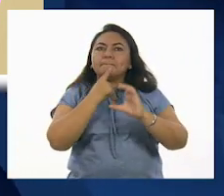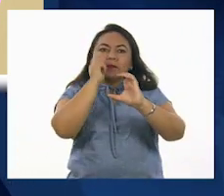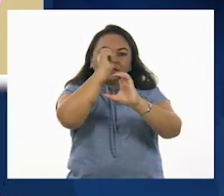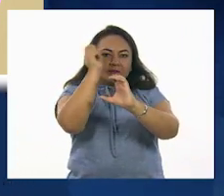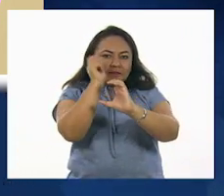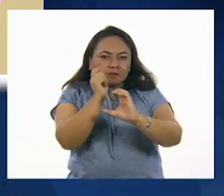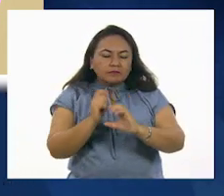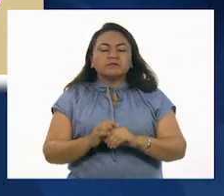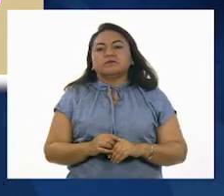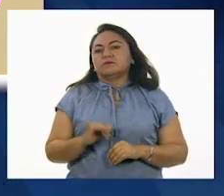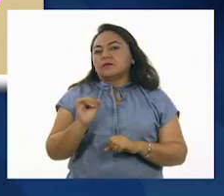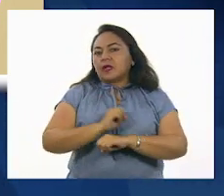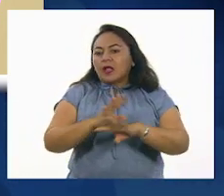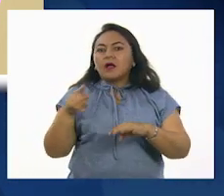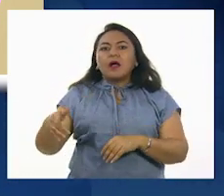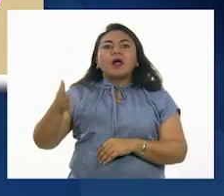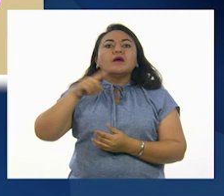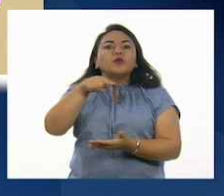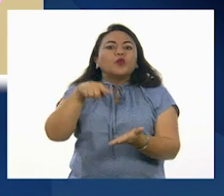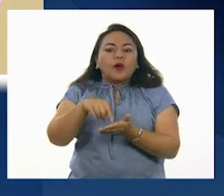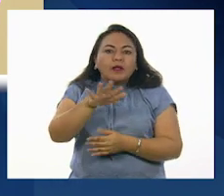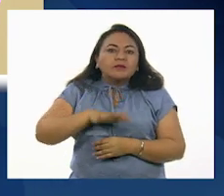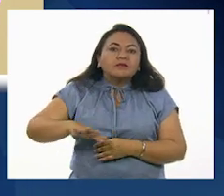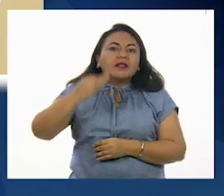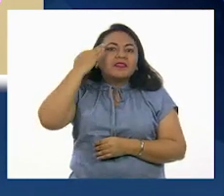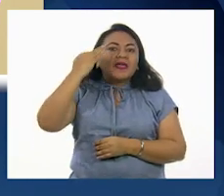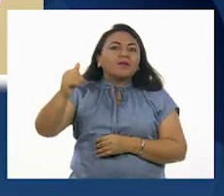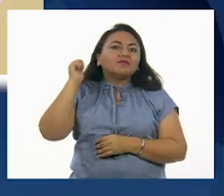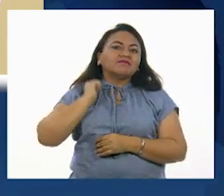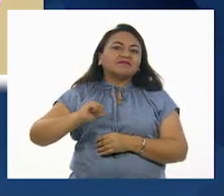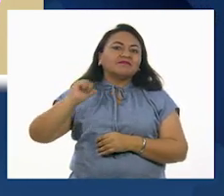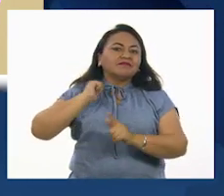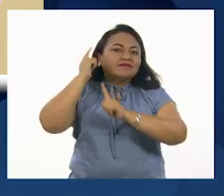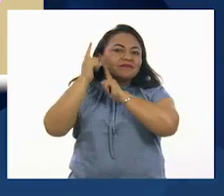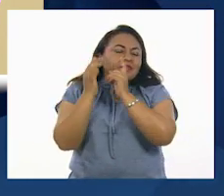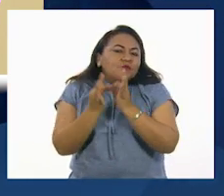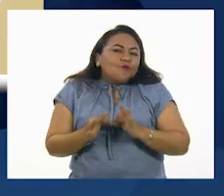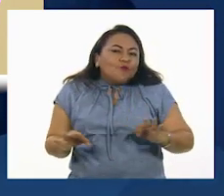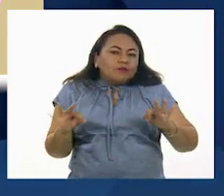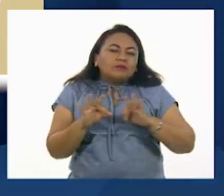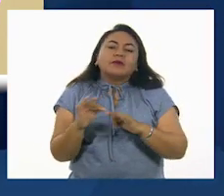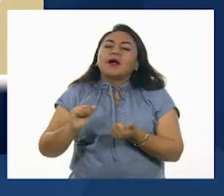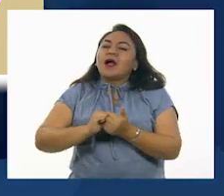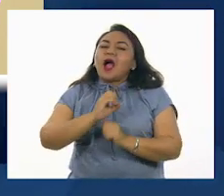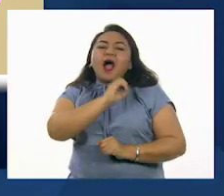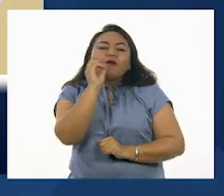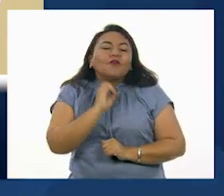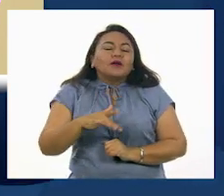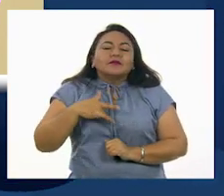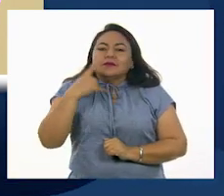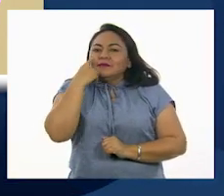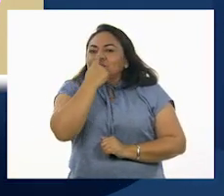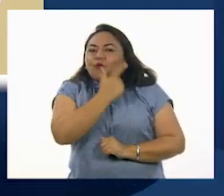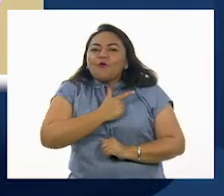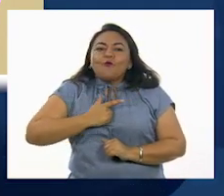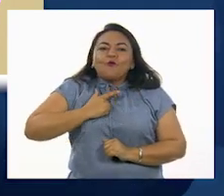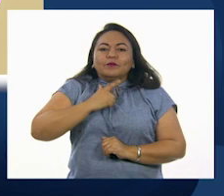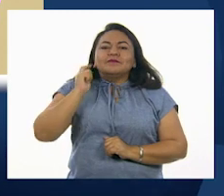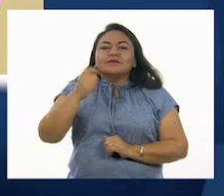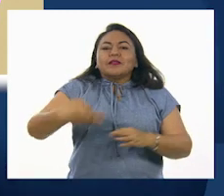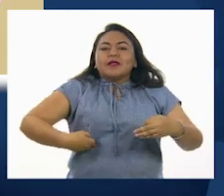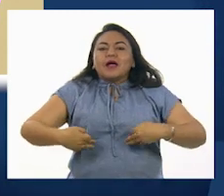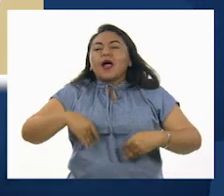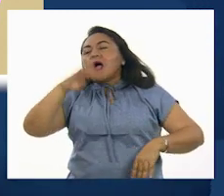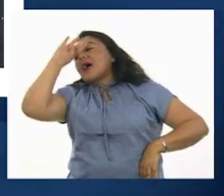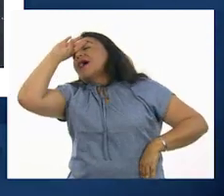es para menos, educado en la cuna del pensamiento griego, era de esperarse que tuviera inclinación por la apreciación de las puestas en escena de